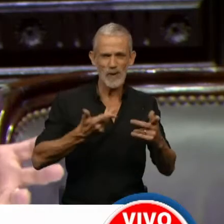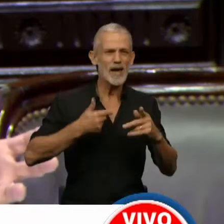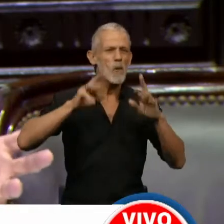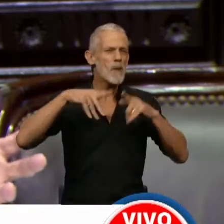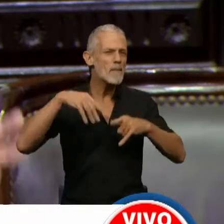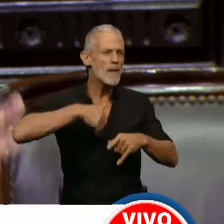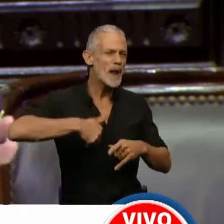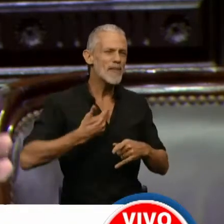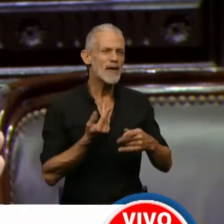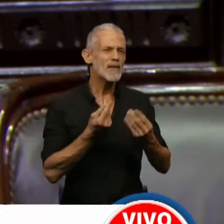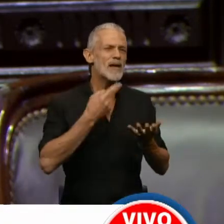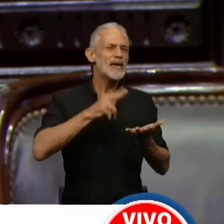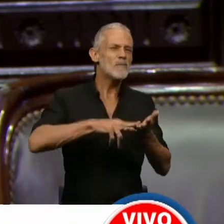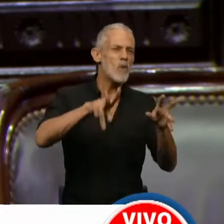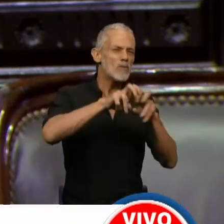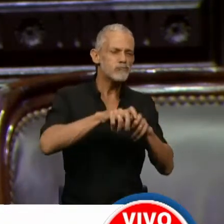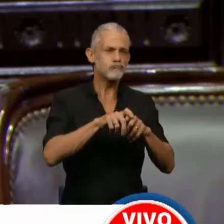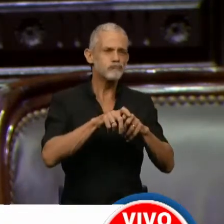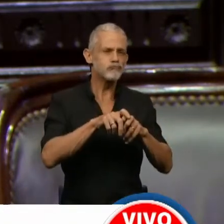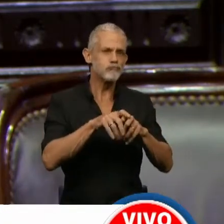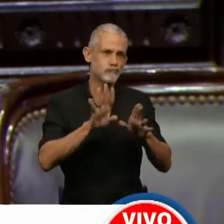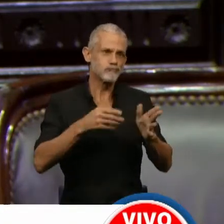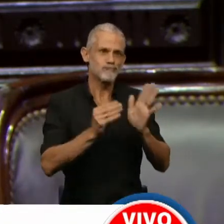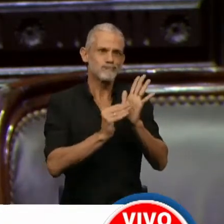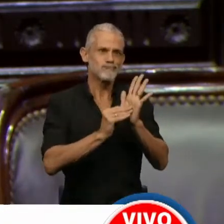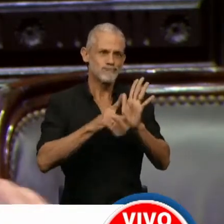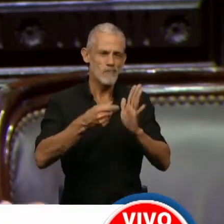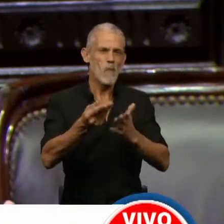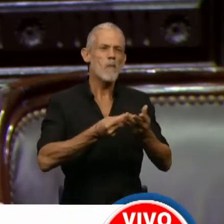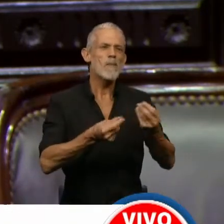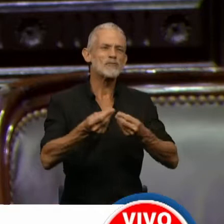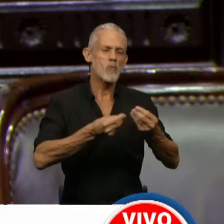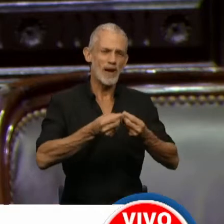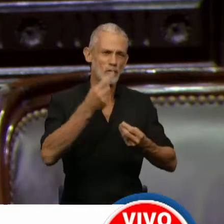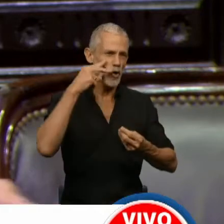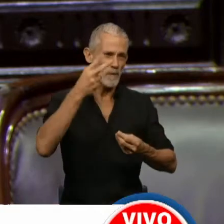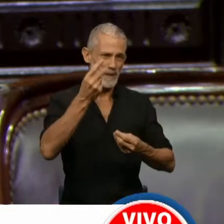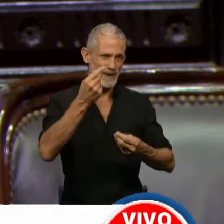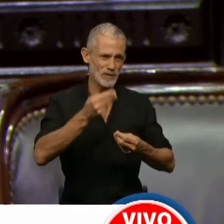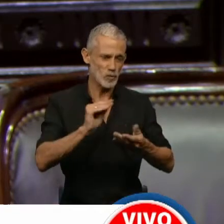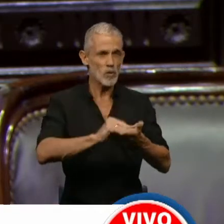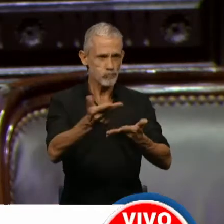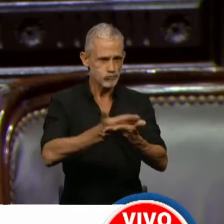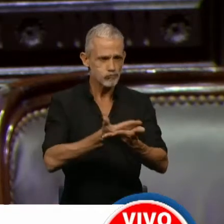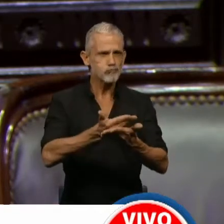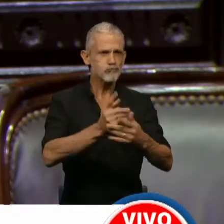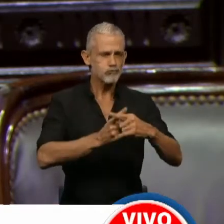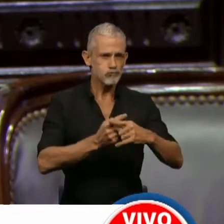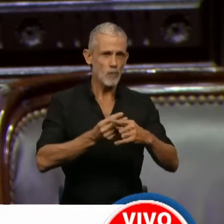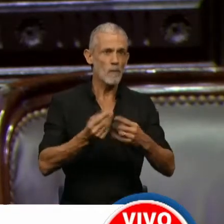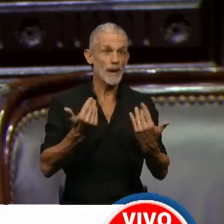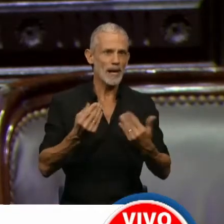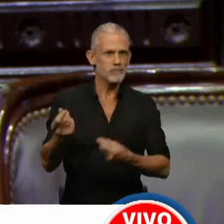política fiscal, esa política fiscal anticíclica que está plasmada en el presupuesto 2021 y que tiene como objetivo estimular la